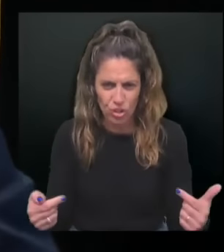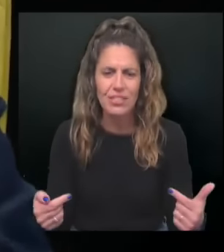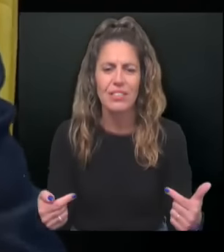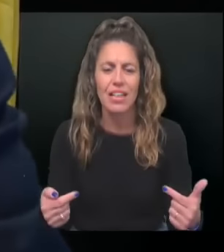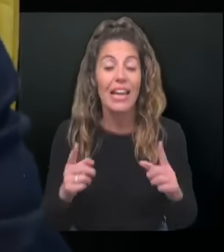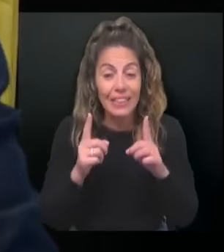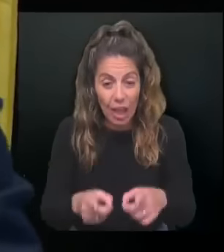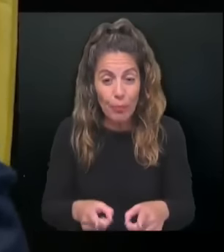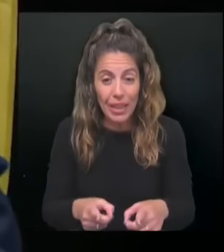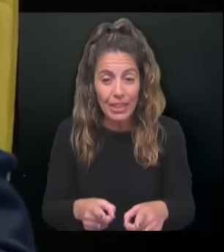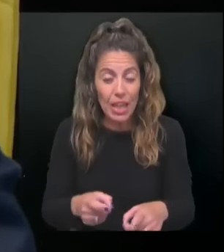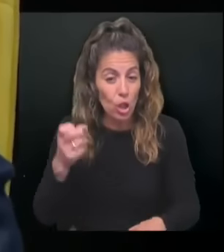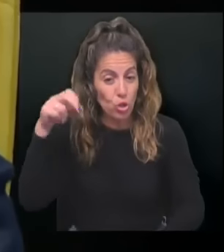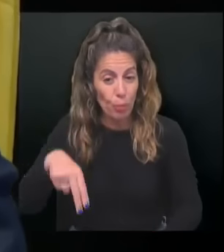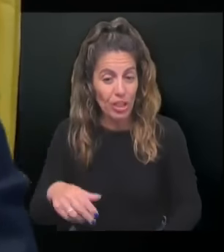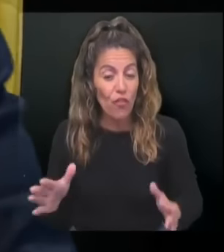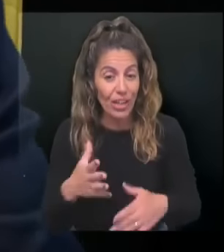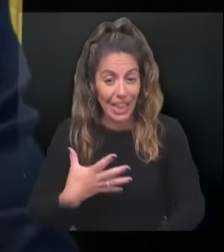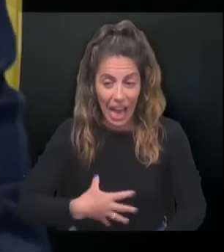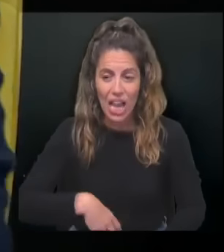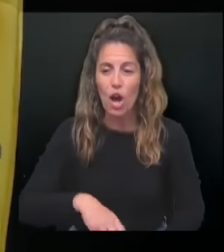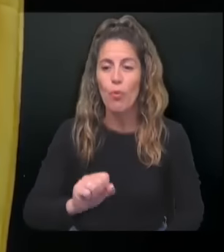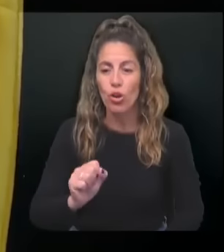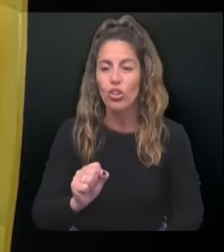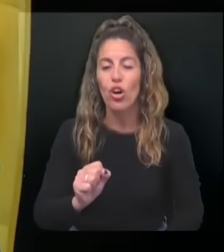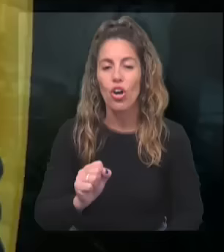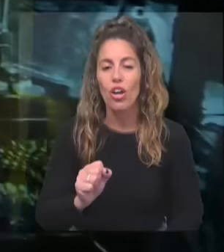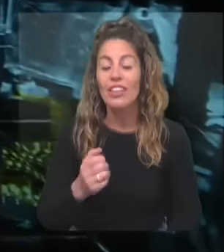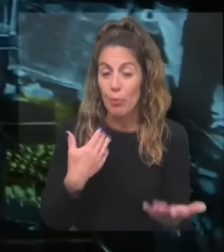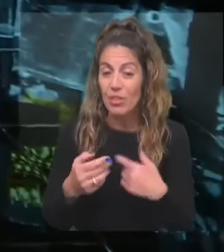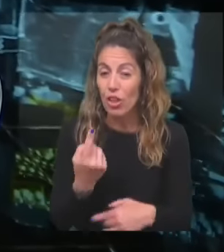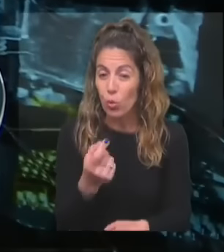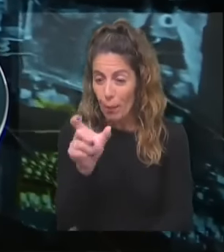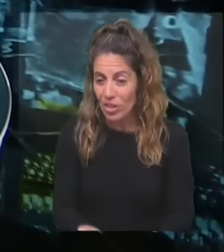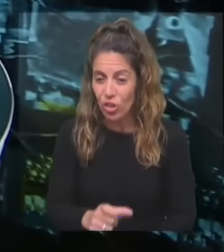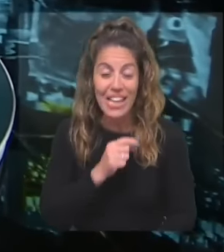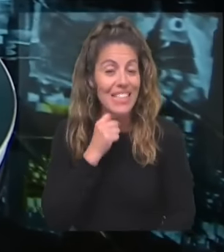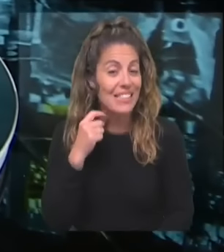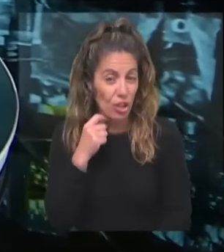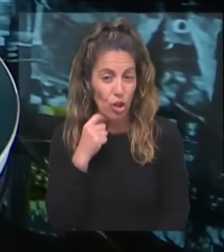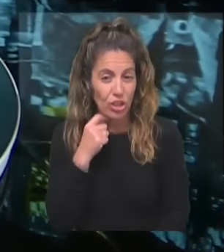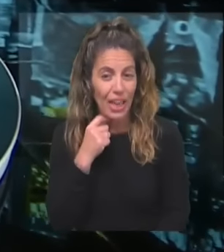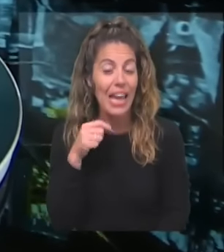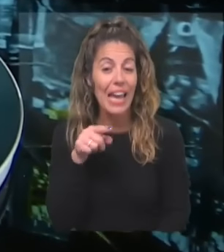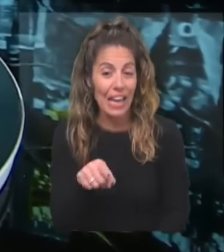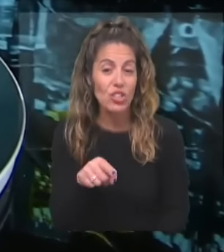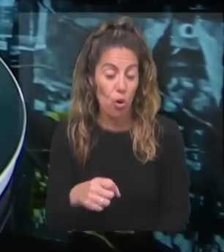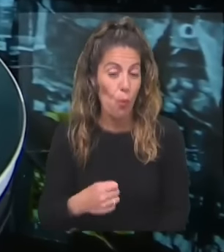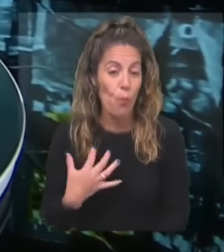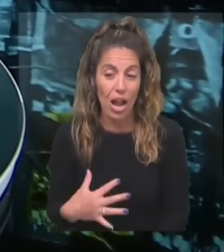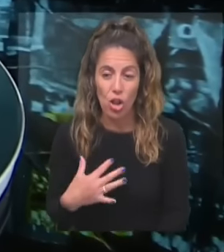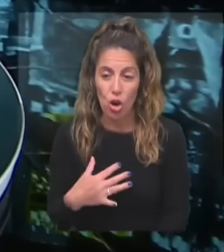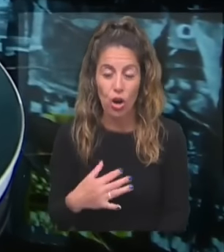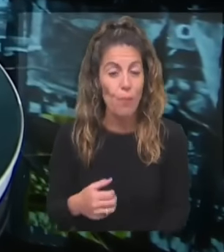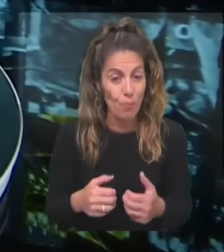y también de su postura ante el aborto. Exacto. Y estamos hablando de un sacerdote. Exacto. ¿No? Que exacto. Me parece que eso tiene un valor todavía